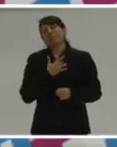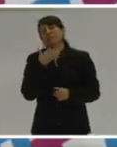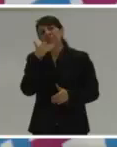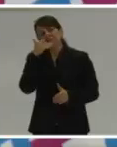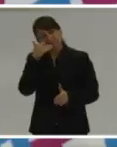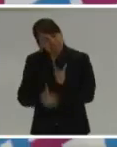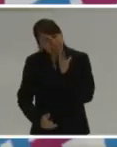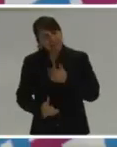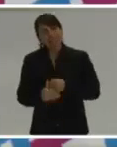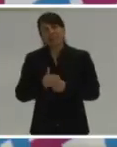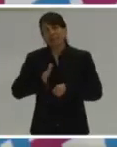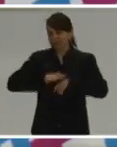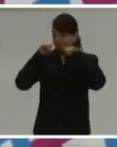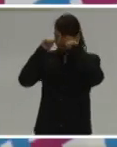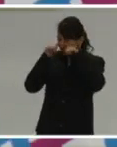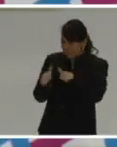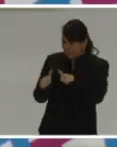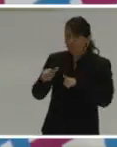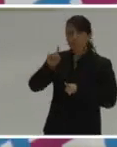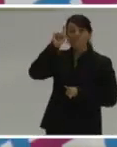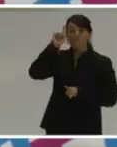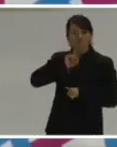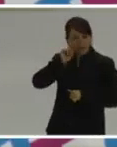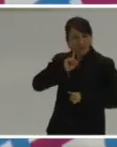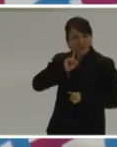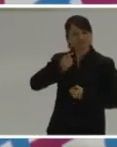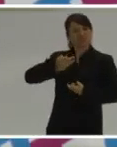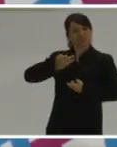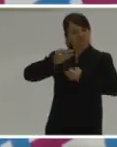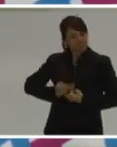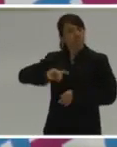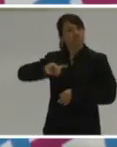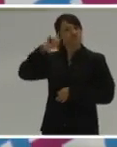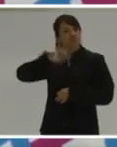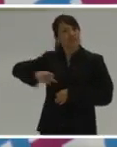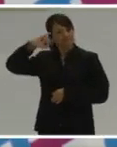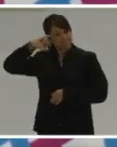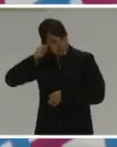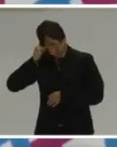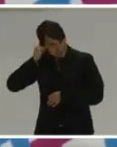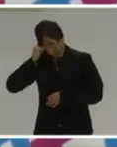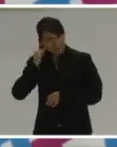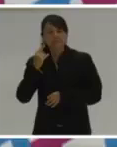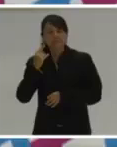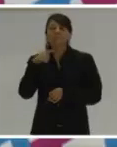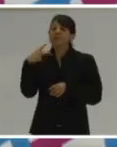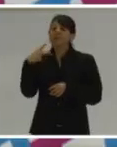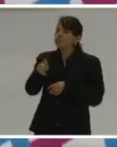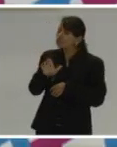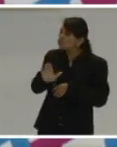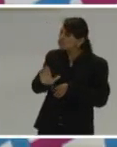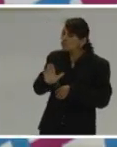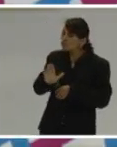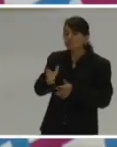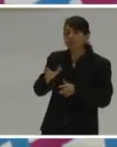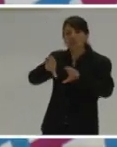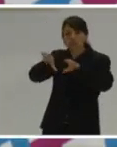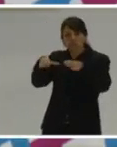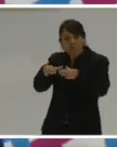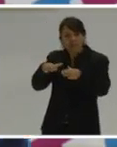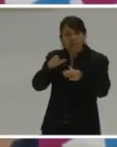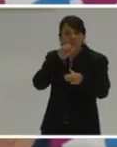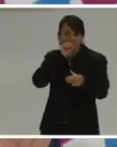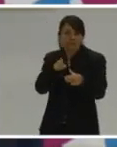feminismo indígena que retome parte de las concepciones de la vida comunitaria, de las identidades colectivas,